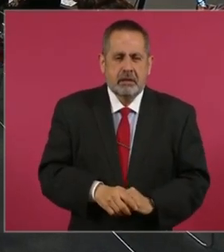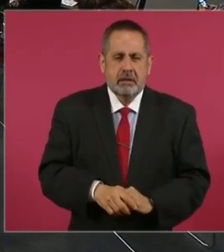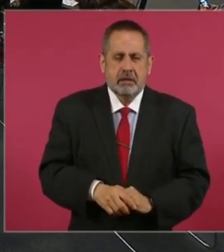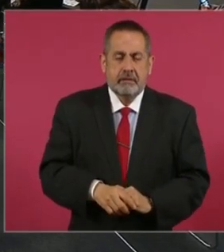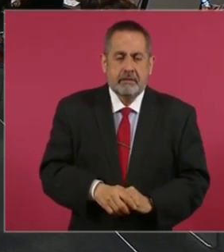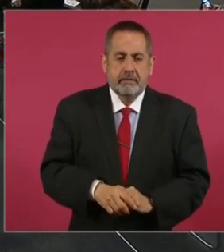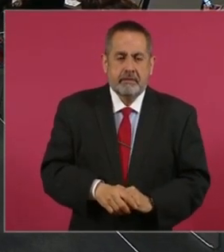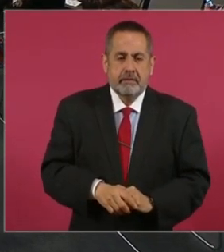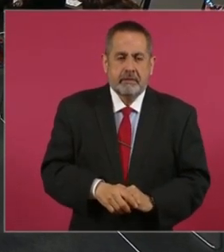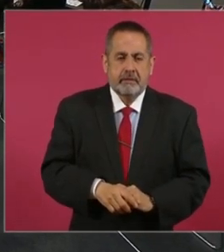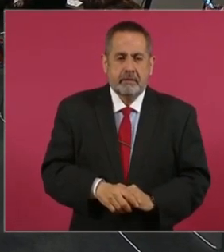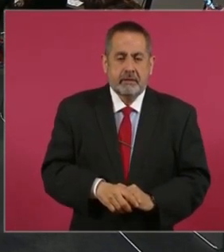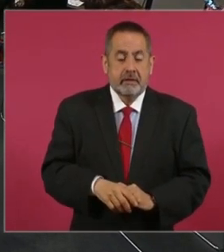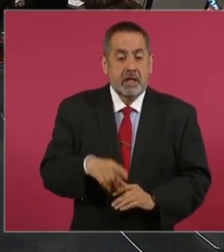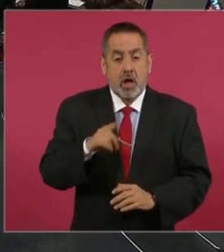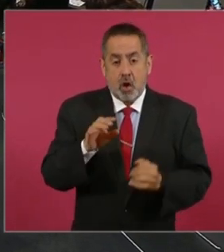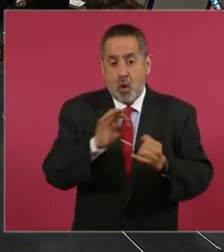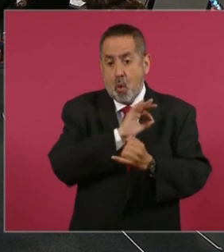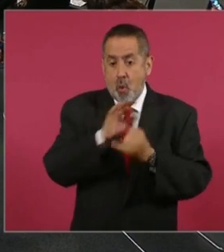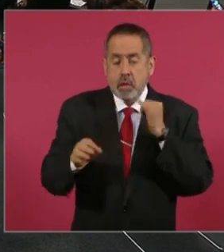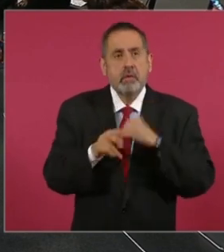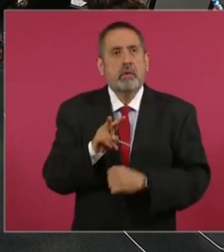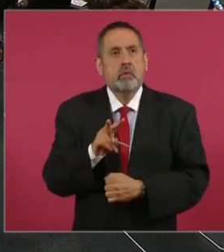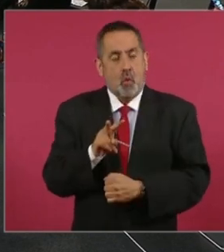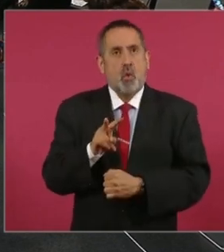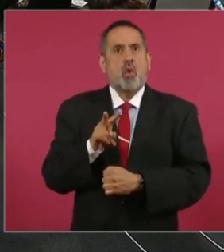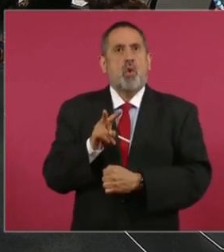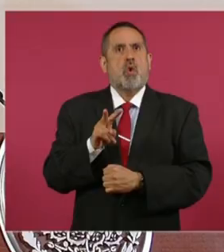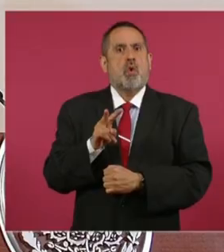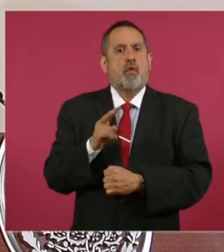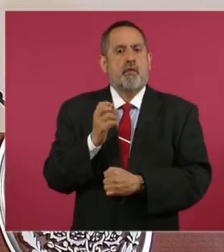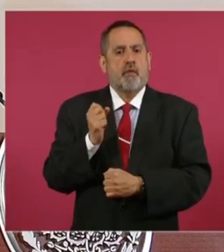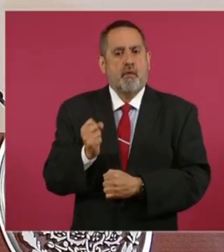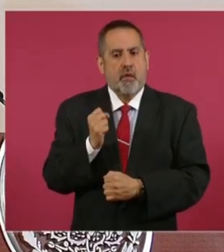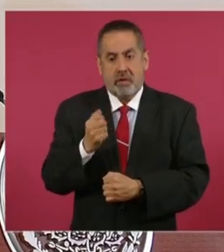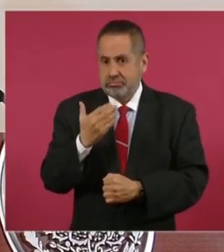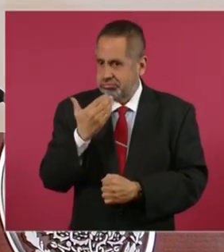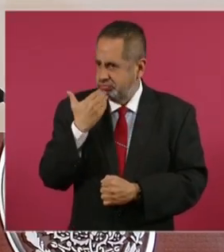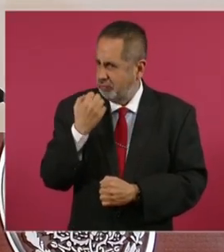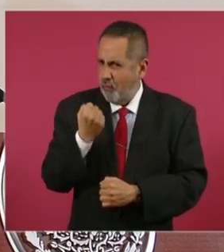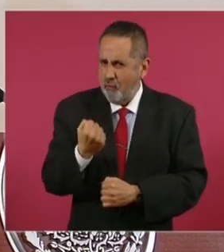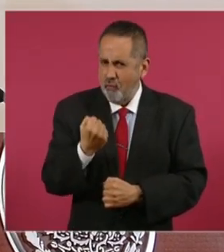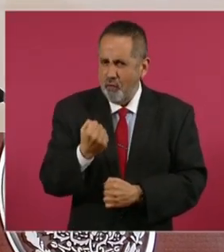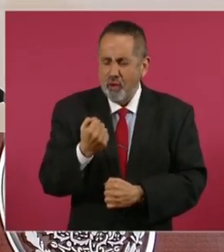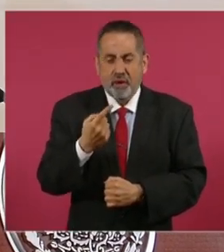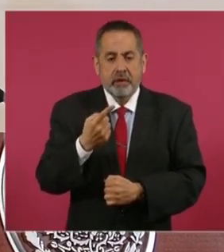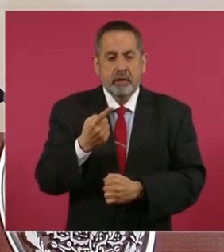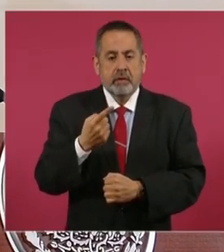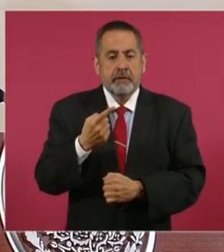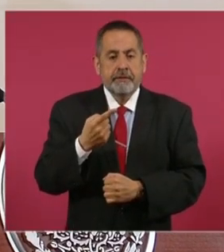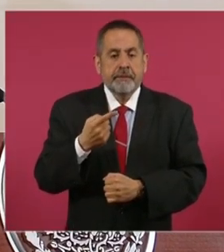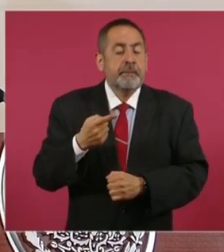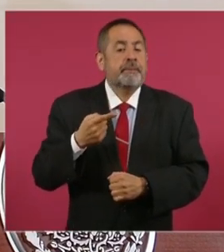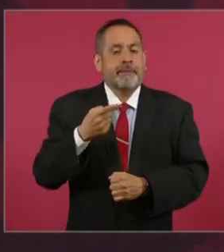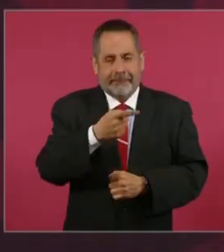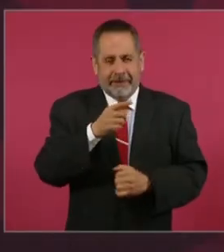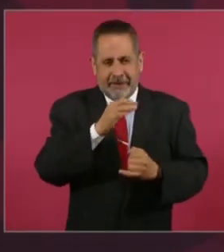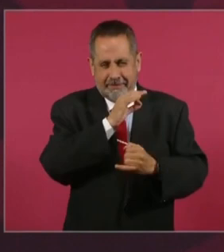Y el final sí es fuerte, porque el final se acaba